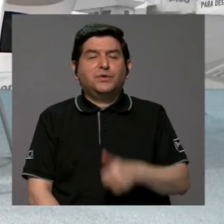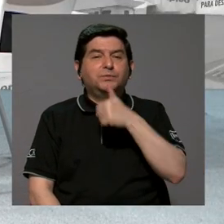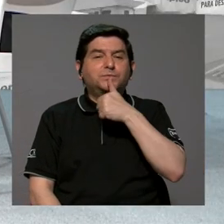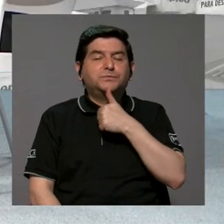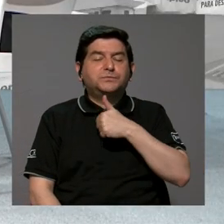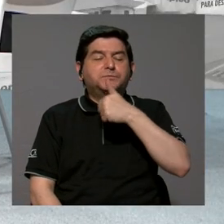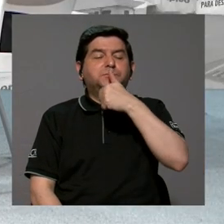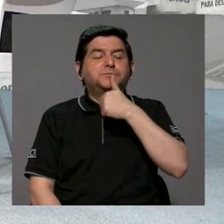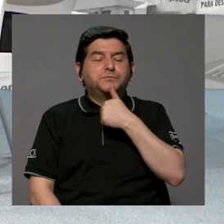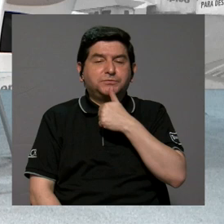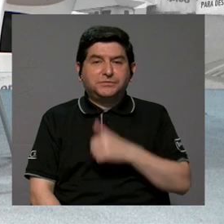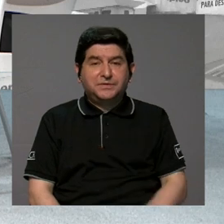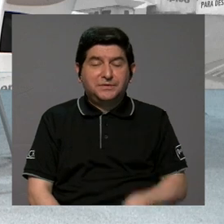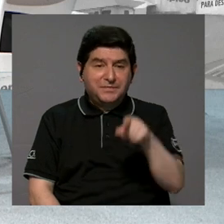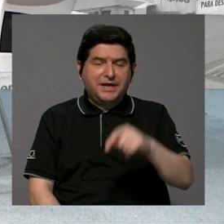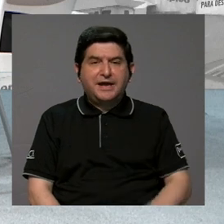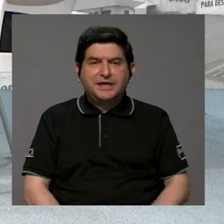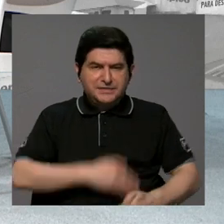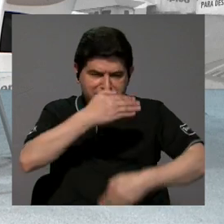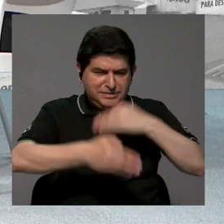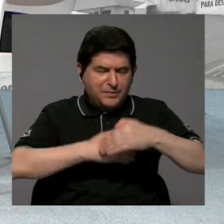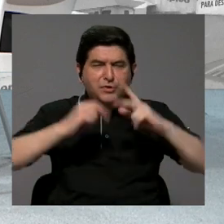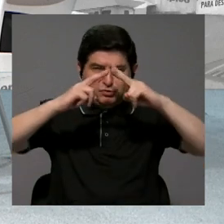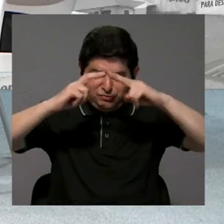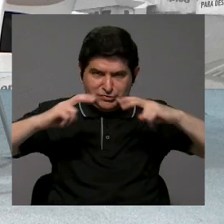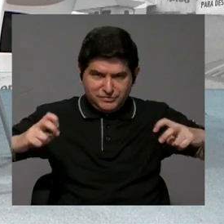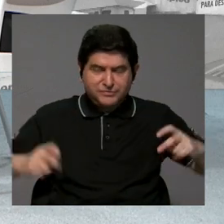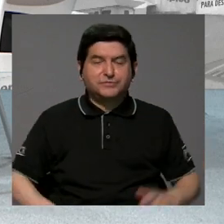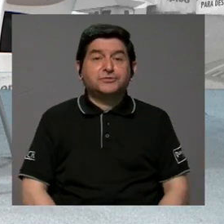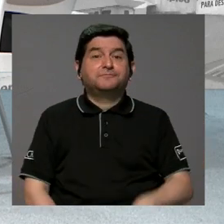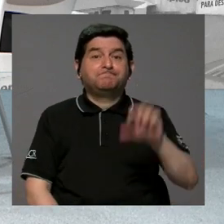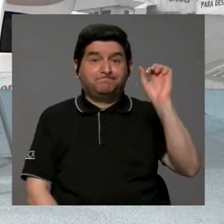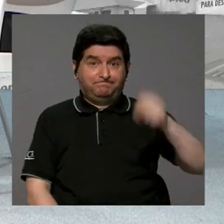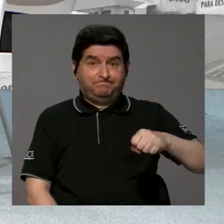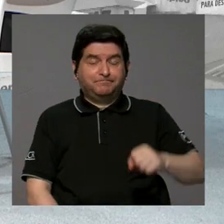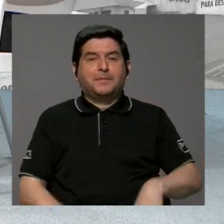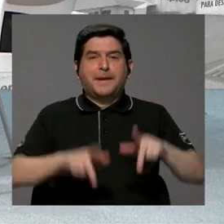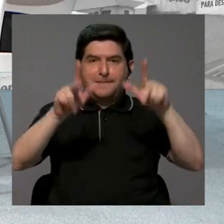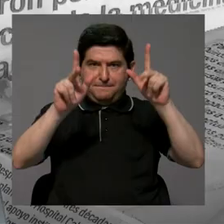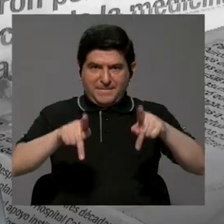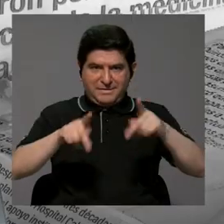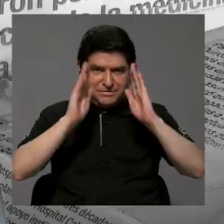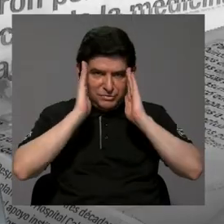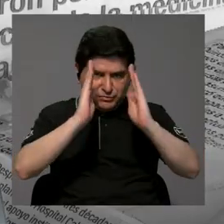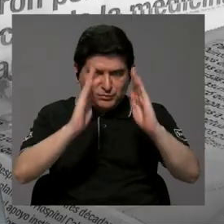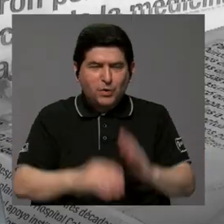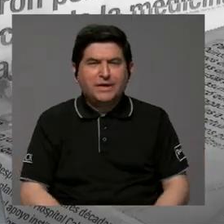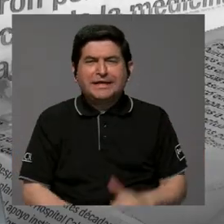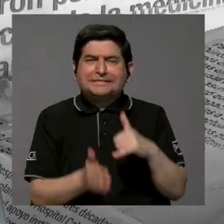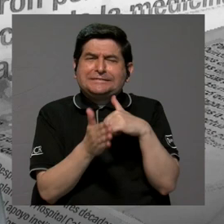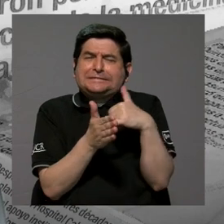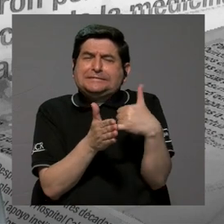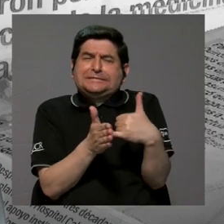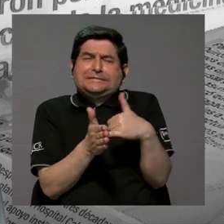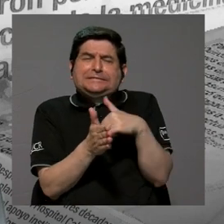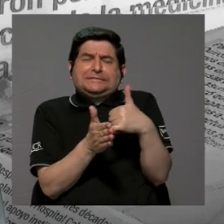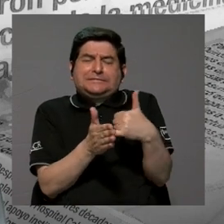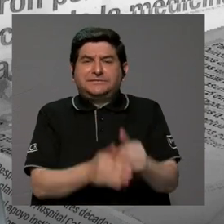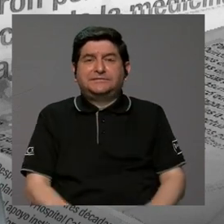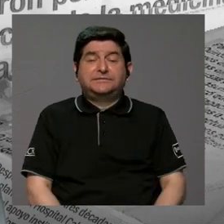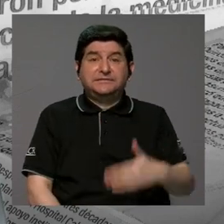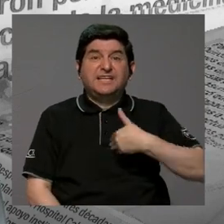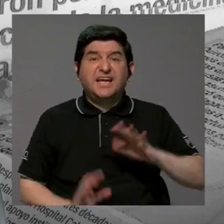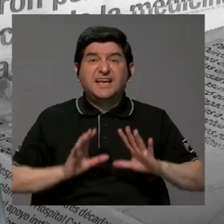paciencia para poder hacerse esos exámenes. Exacto, y entonces, por ejemplo, tenemos pacientes que están muy delicados y que les han